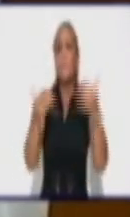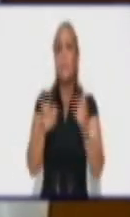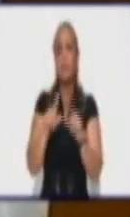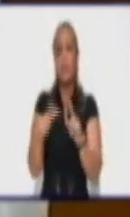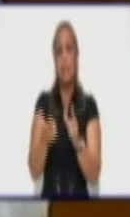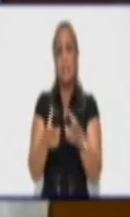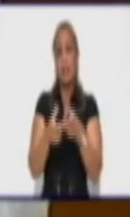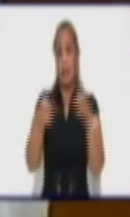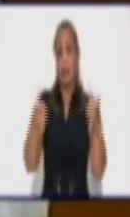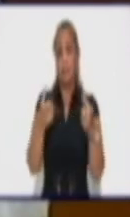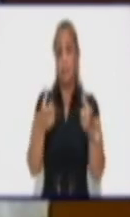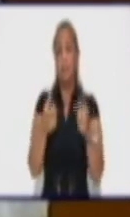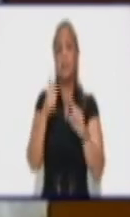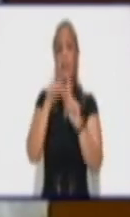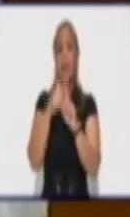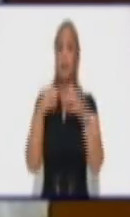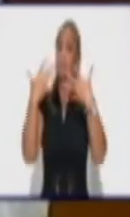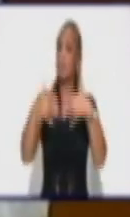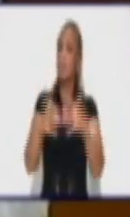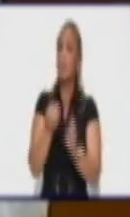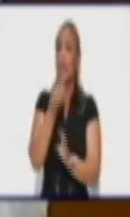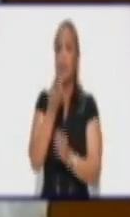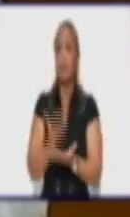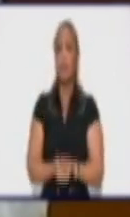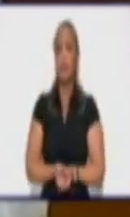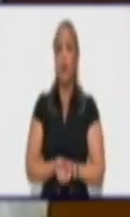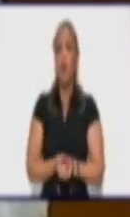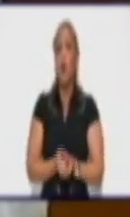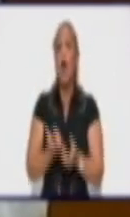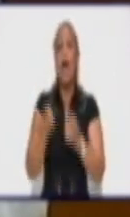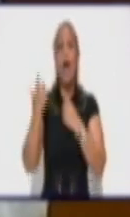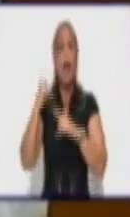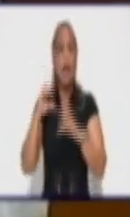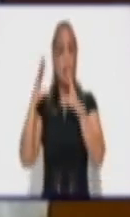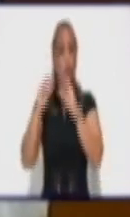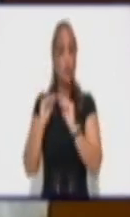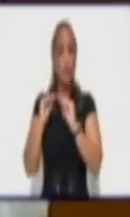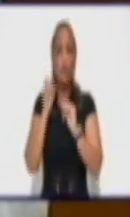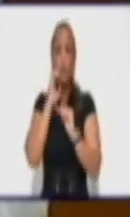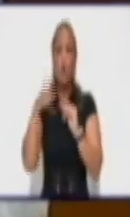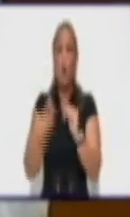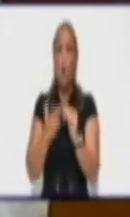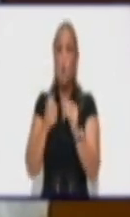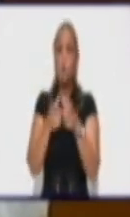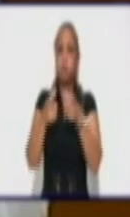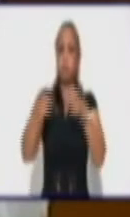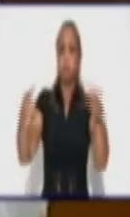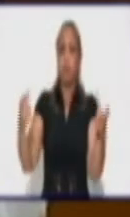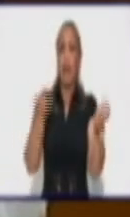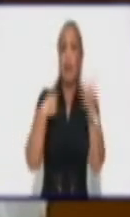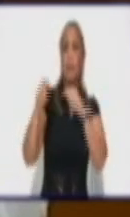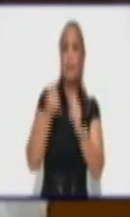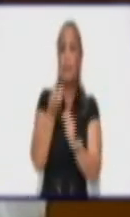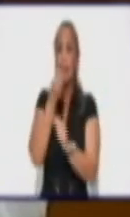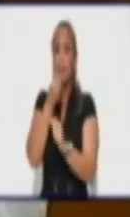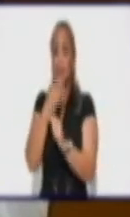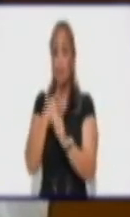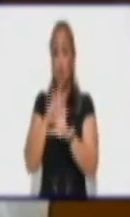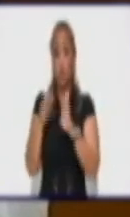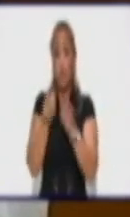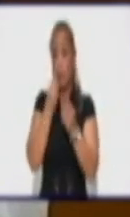producción de alimentos anoche decidimos como incrementar la venta alimentación en los barrios de comida elaborada como le